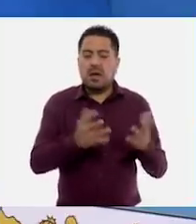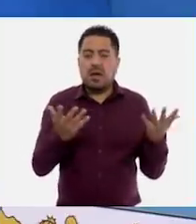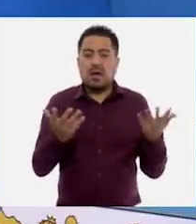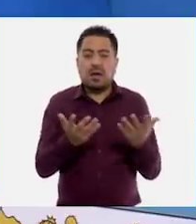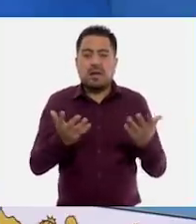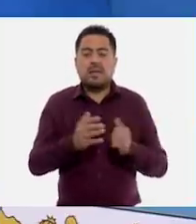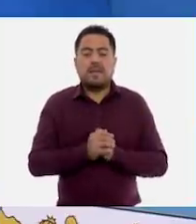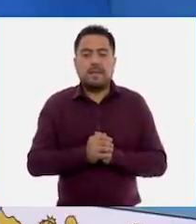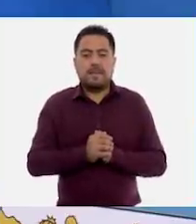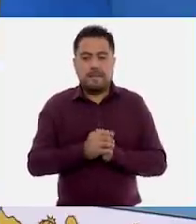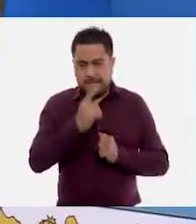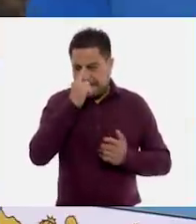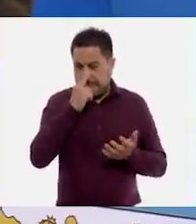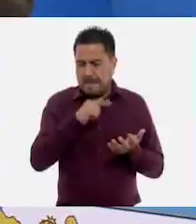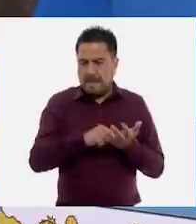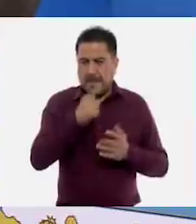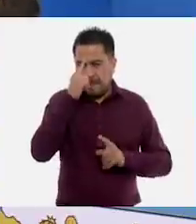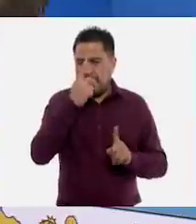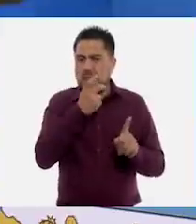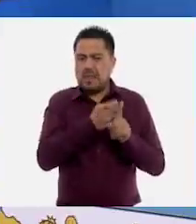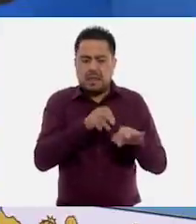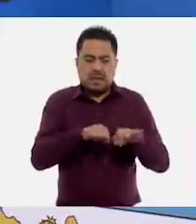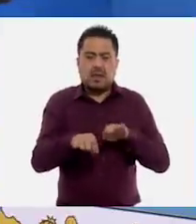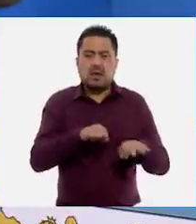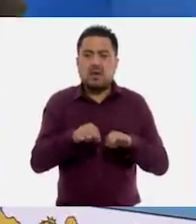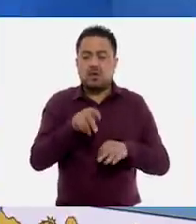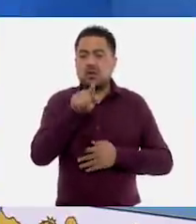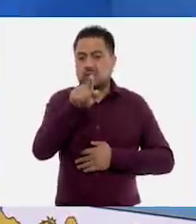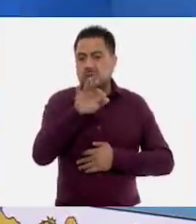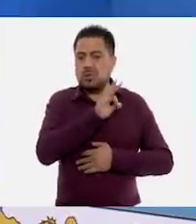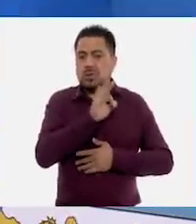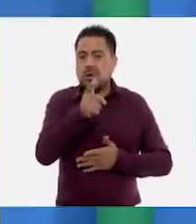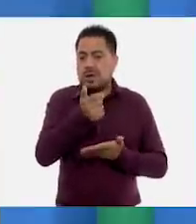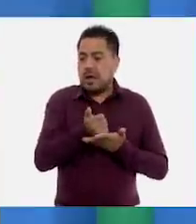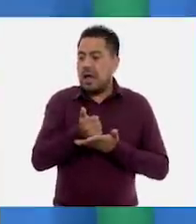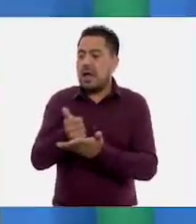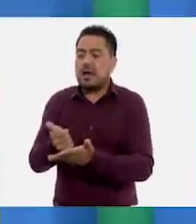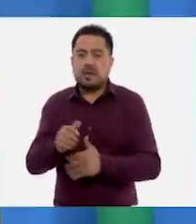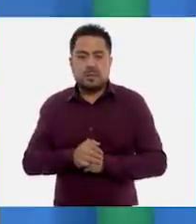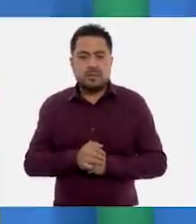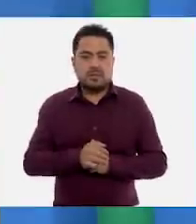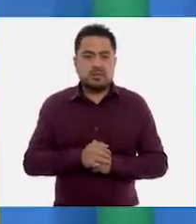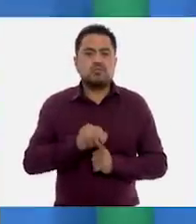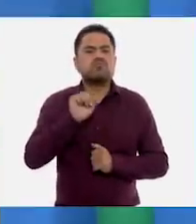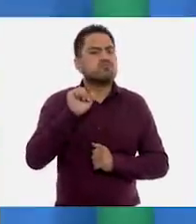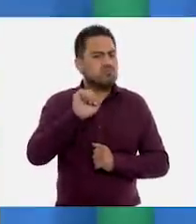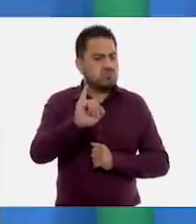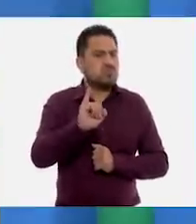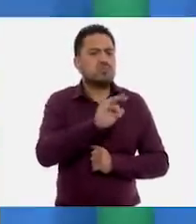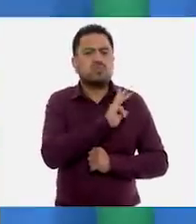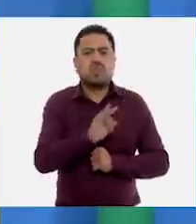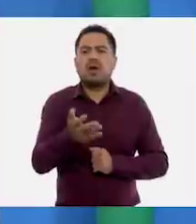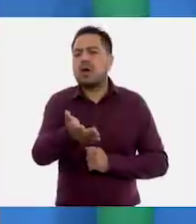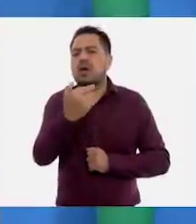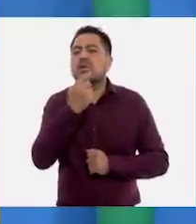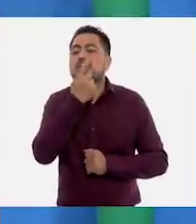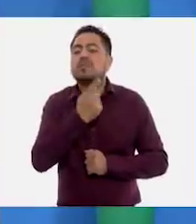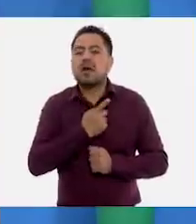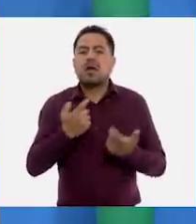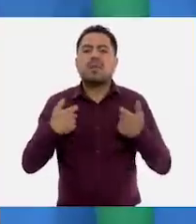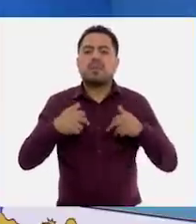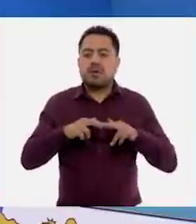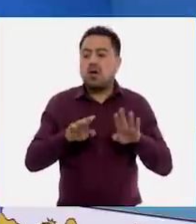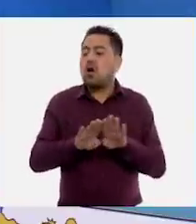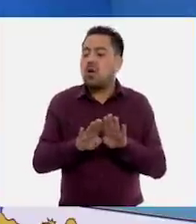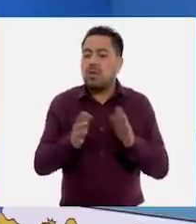realiza. Creo que para este trabajo tú me puedes ayudar. Por supuesto, pues a ver, dígame, maestra, ¿cómo le